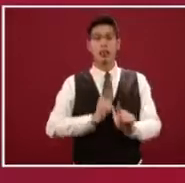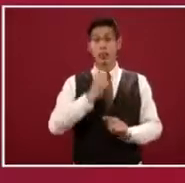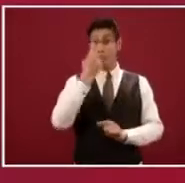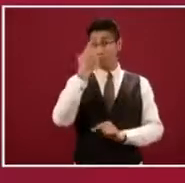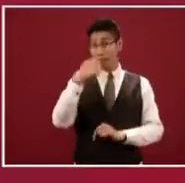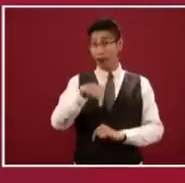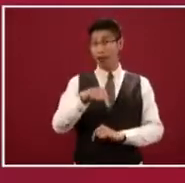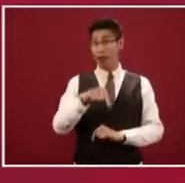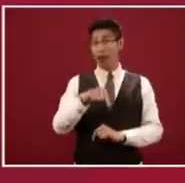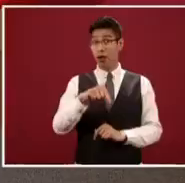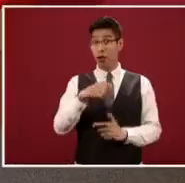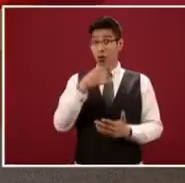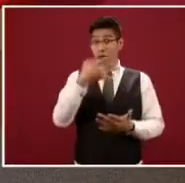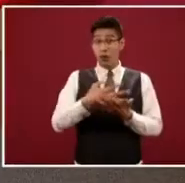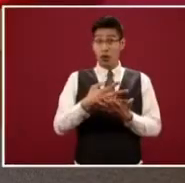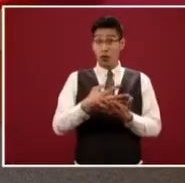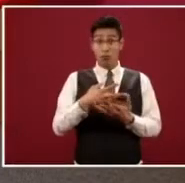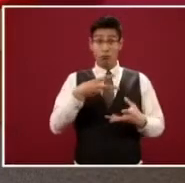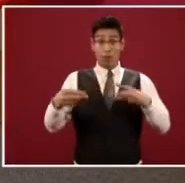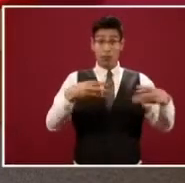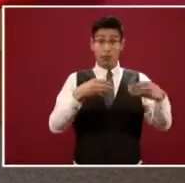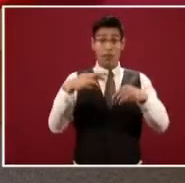concentren todos los casos al mismo tiempo.